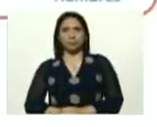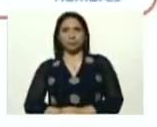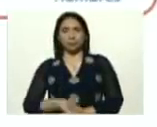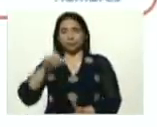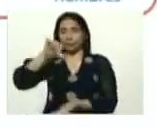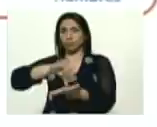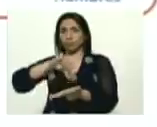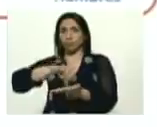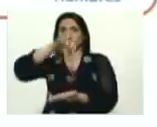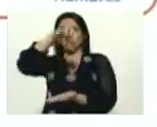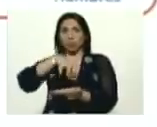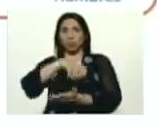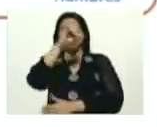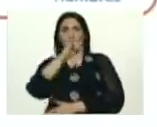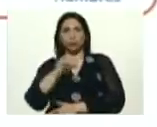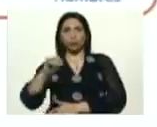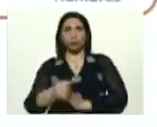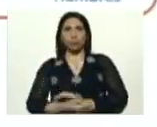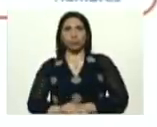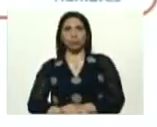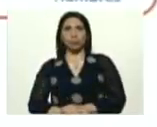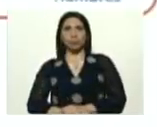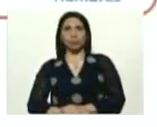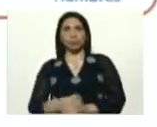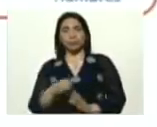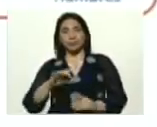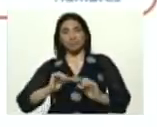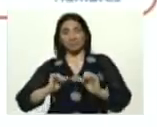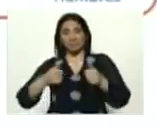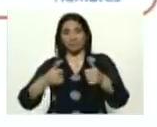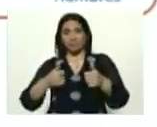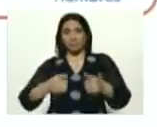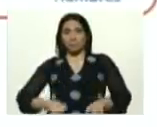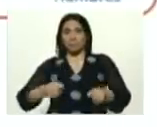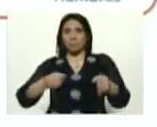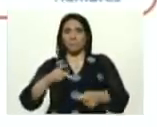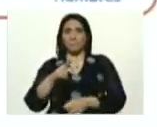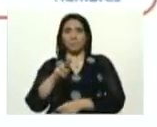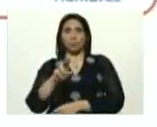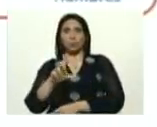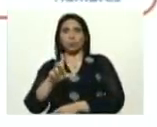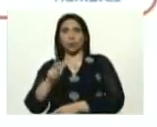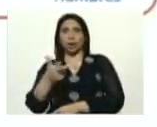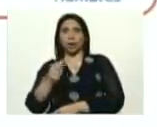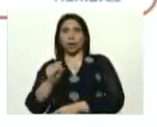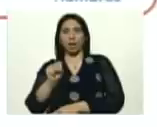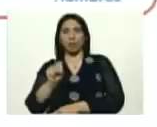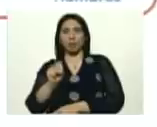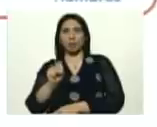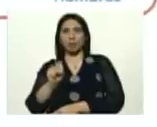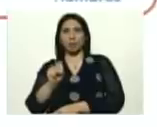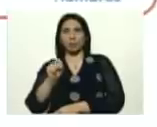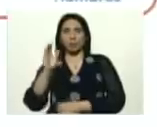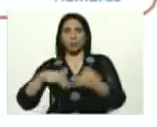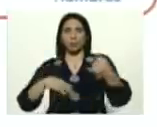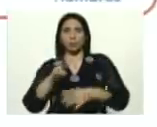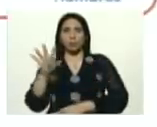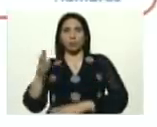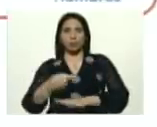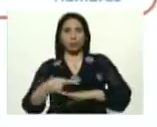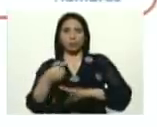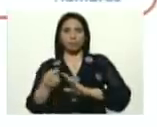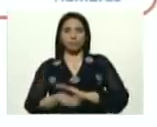foco en el estado Zulia que se ha originado en el mercado de las pulgas. En las últimas 24